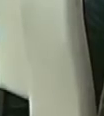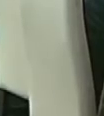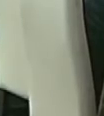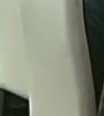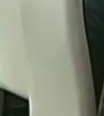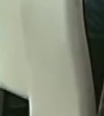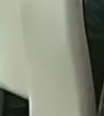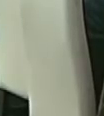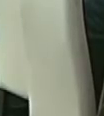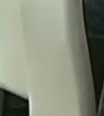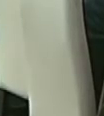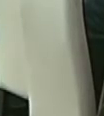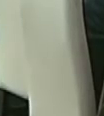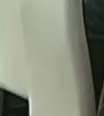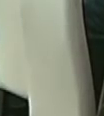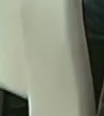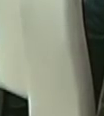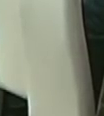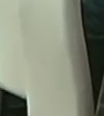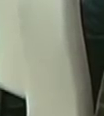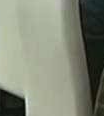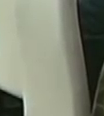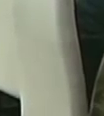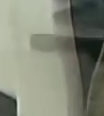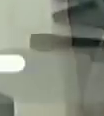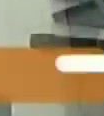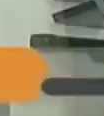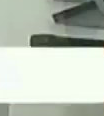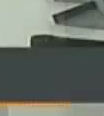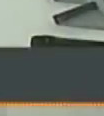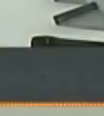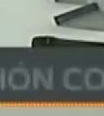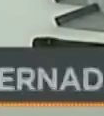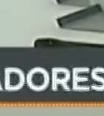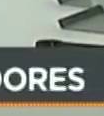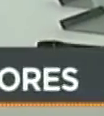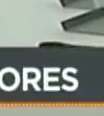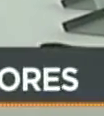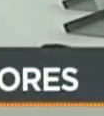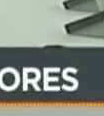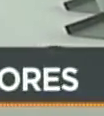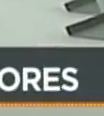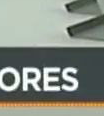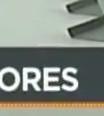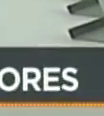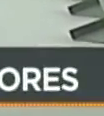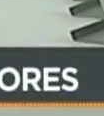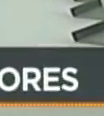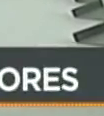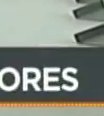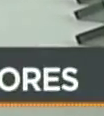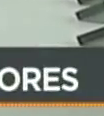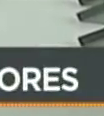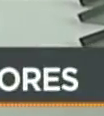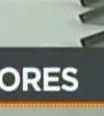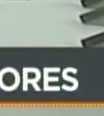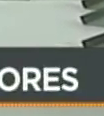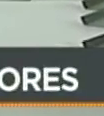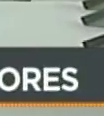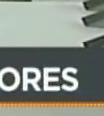los anuncios de interés nacional para el país buenas tardes a toda venezuela estamos